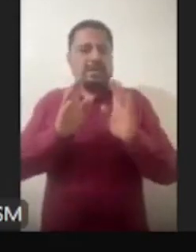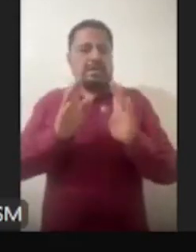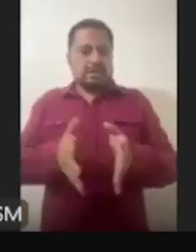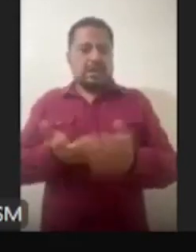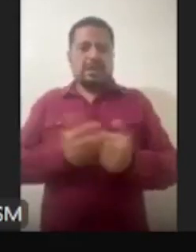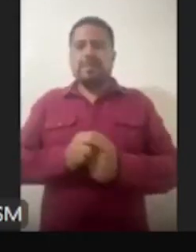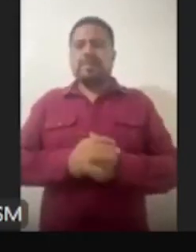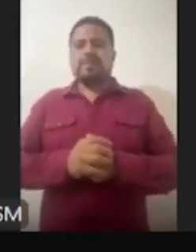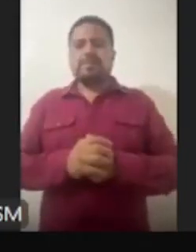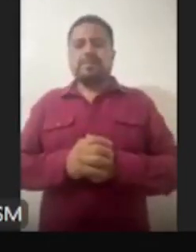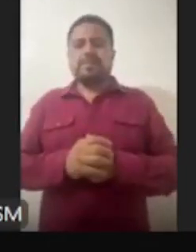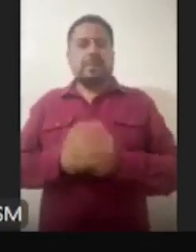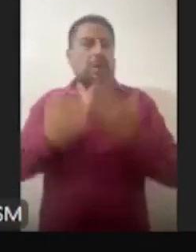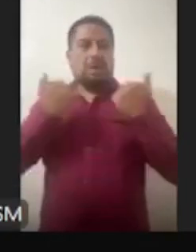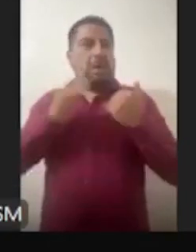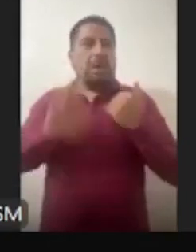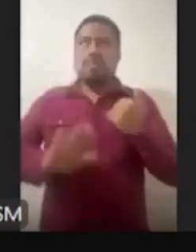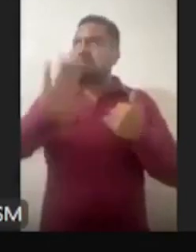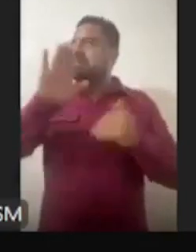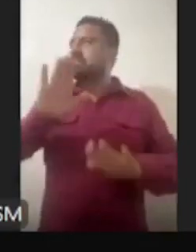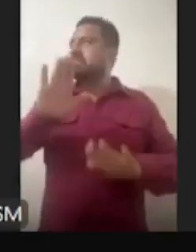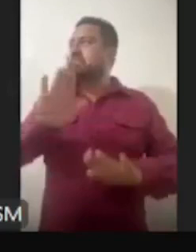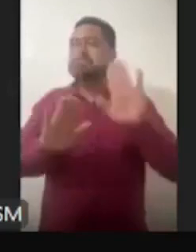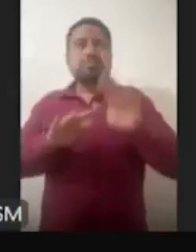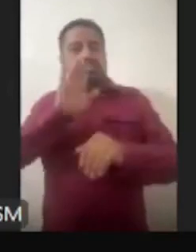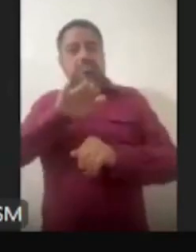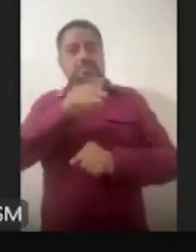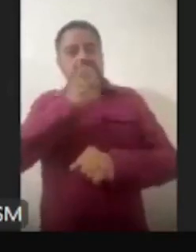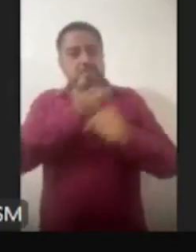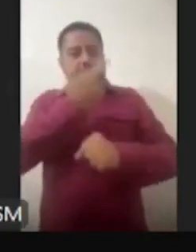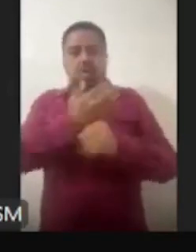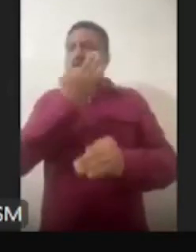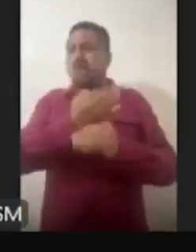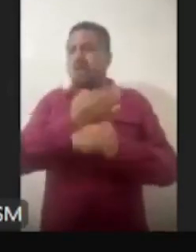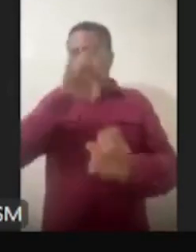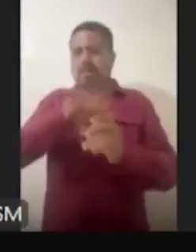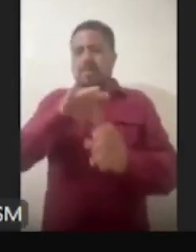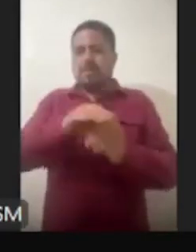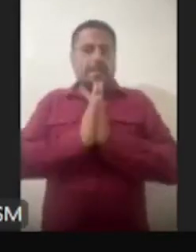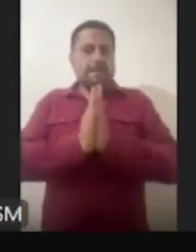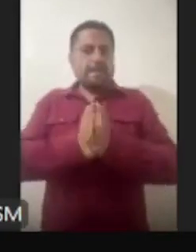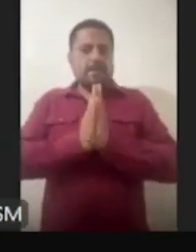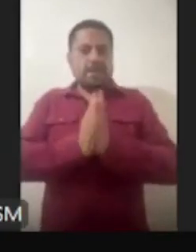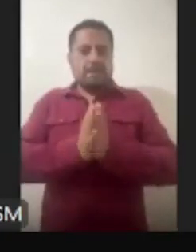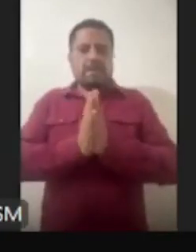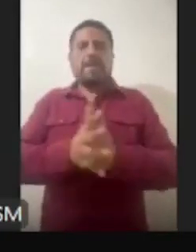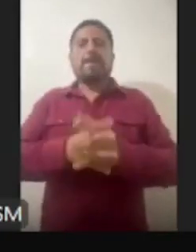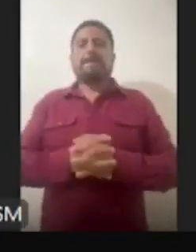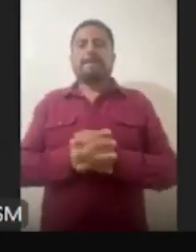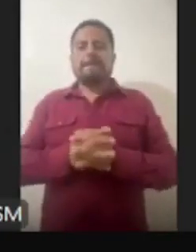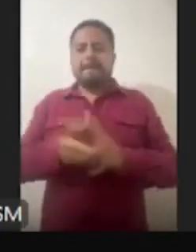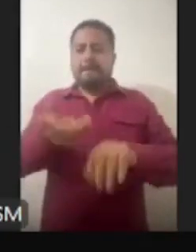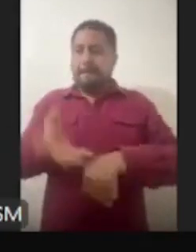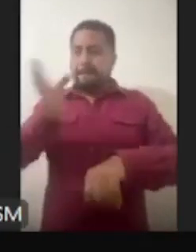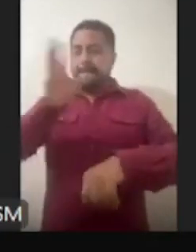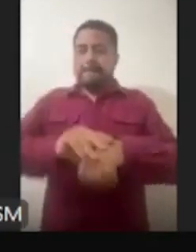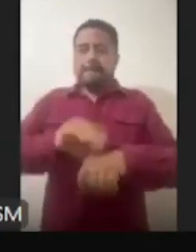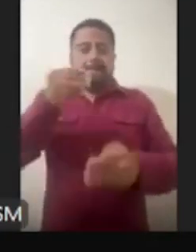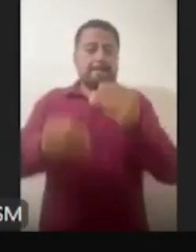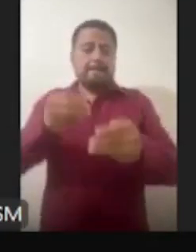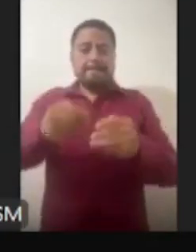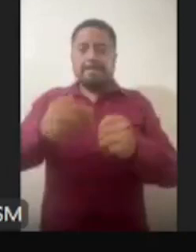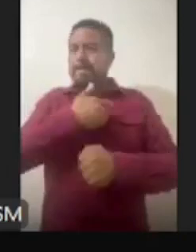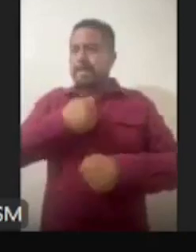habiendo comentarios al respecto, secretario, tome la votación, por favor. Con su otra sesión, magistrada presidenta, magistrado José Inés Betancur